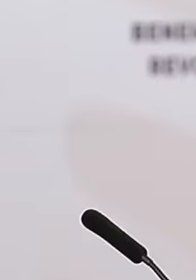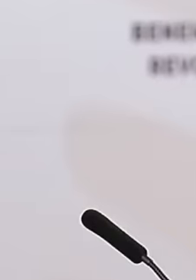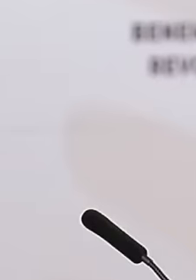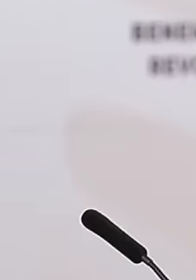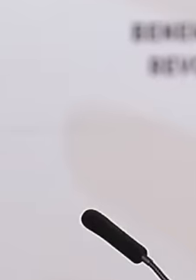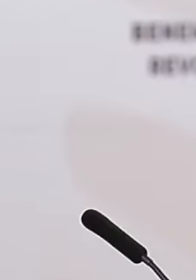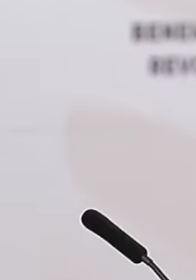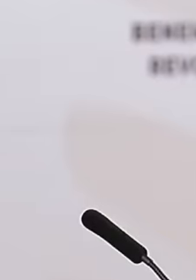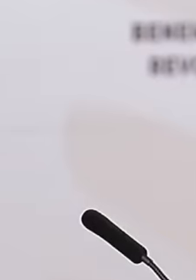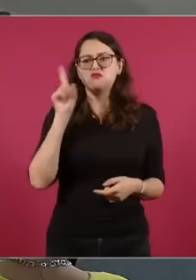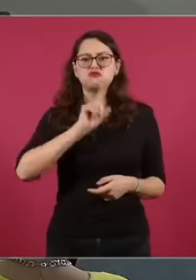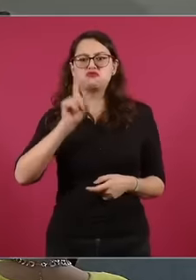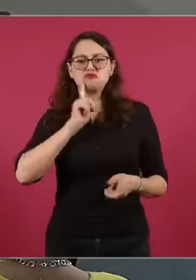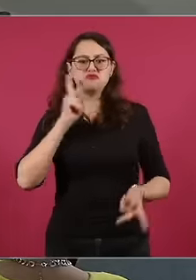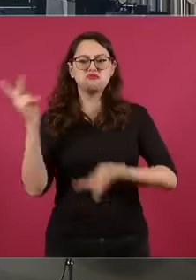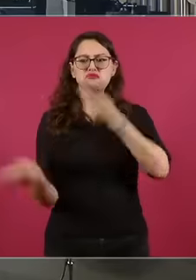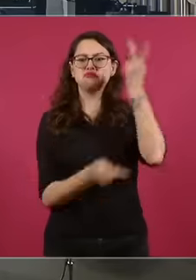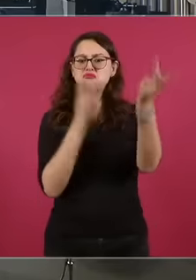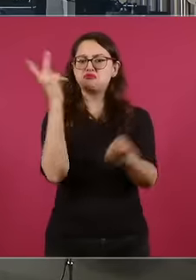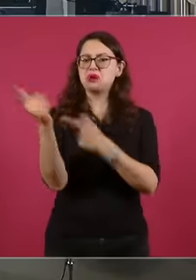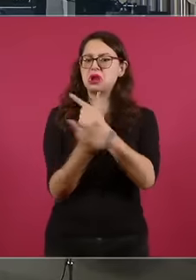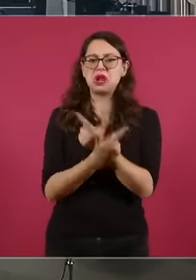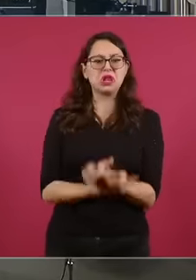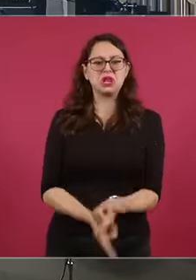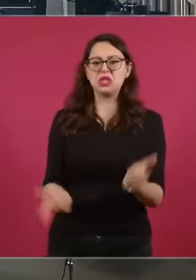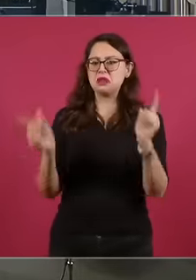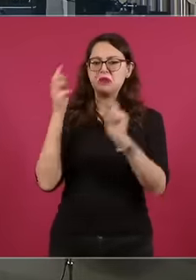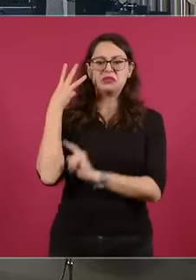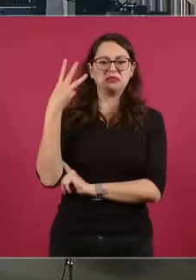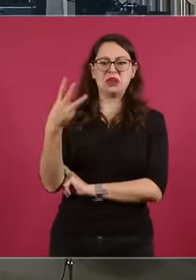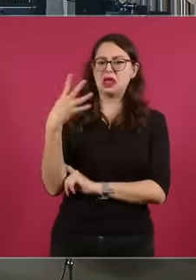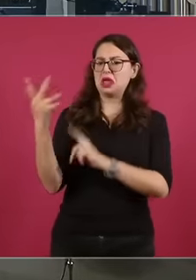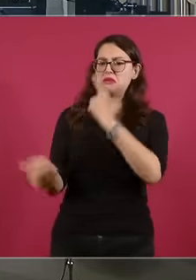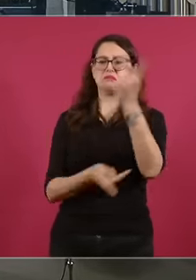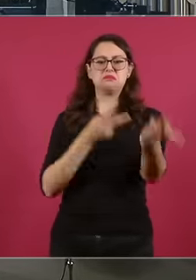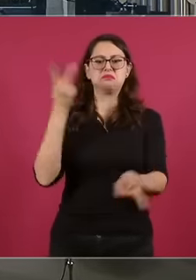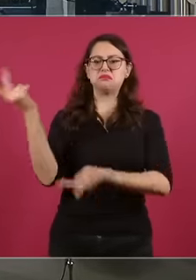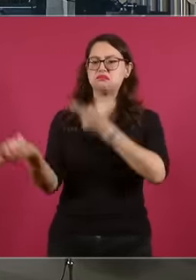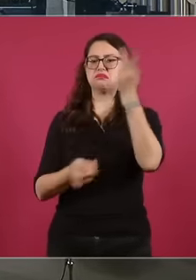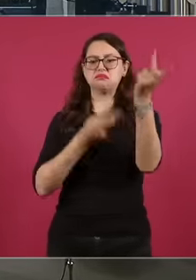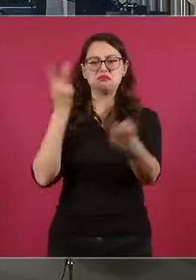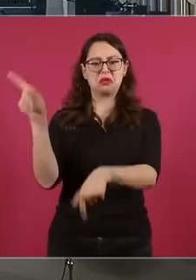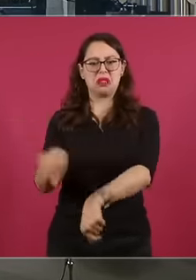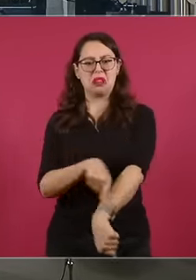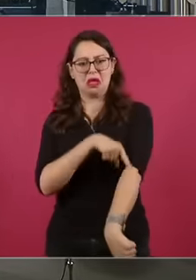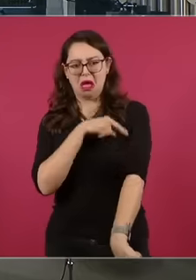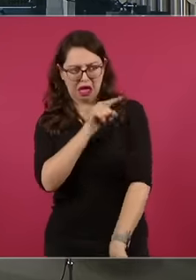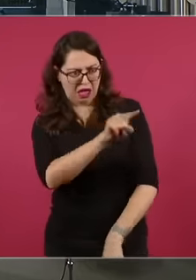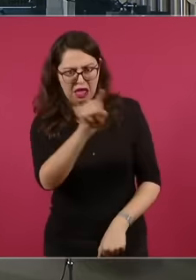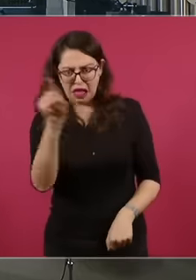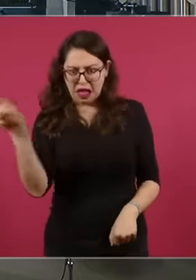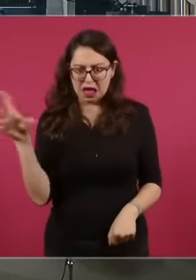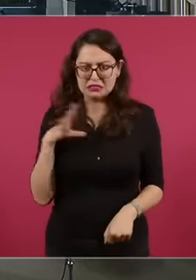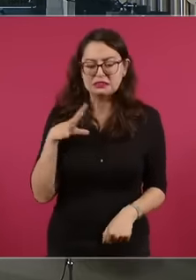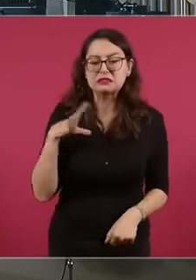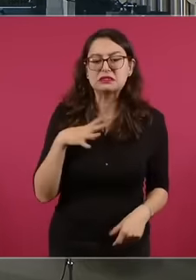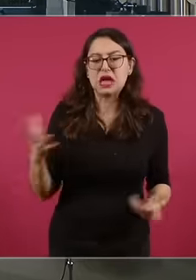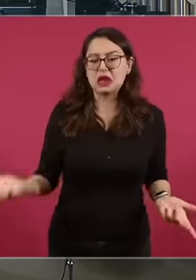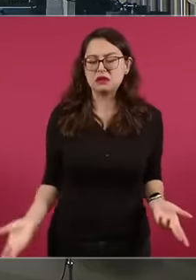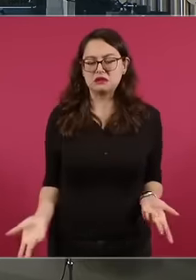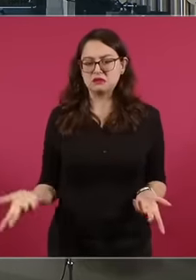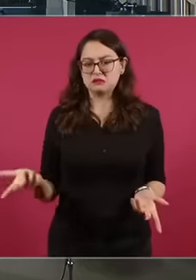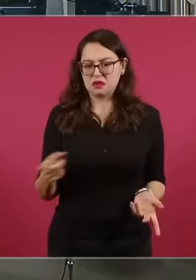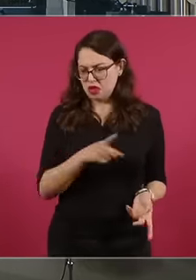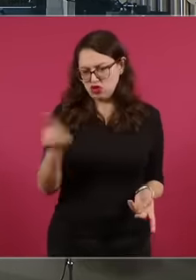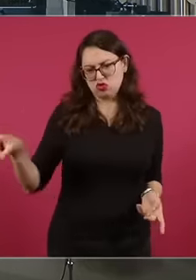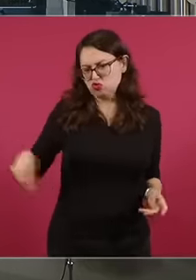espacio a todos. No. Les permitió hacer tres preguntas y esas reporteras están aquí. Entonces, no es culpa de